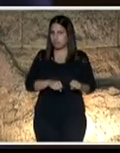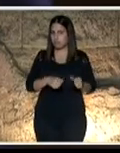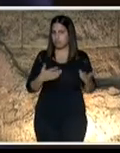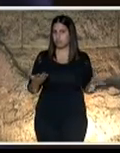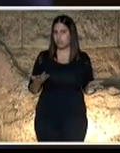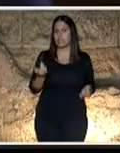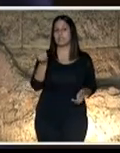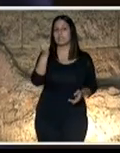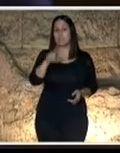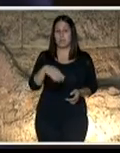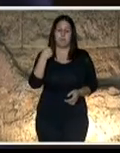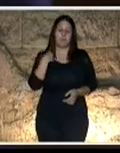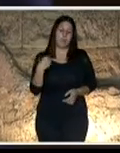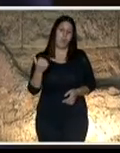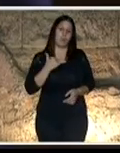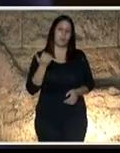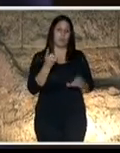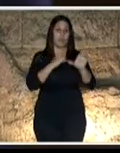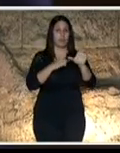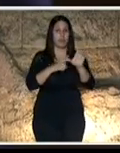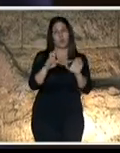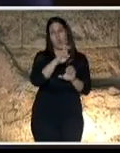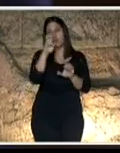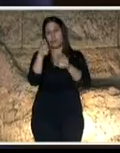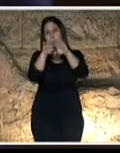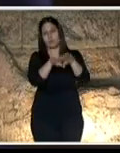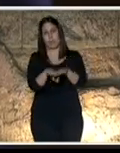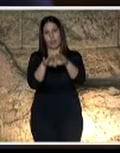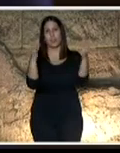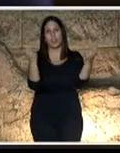forma igualen las oportunidades de esta comunidad con las otras.